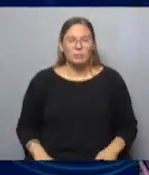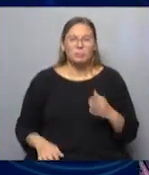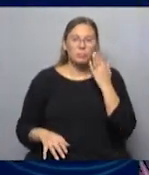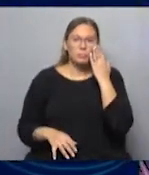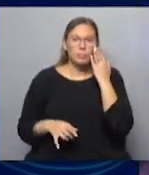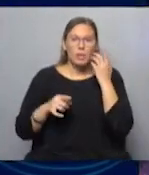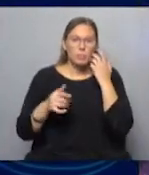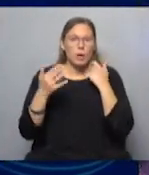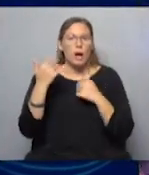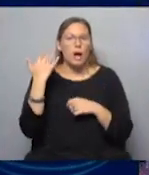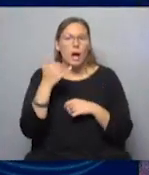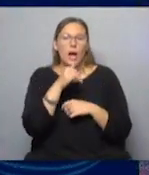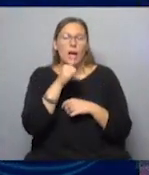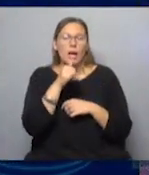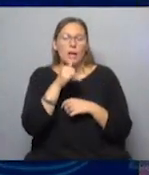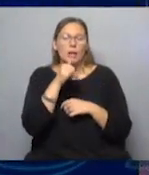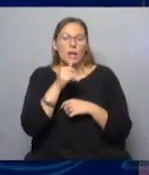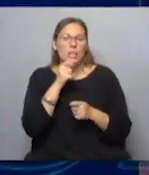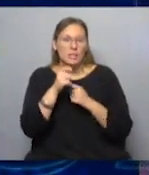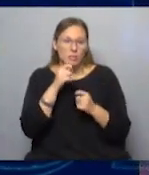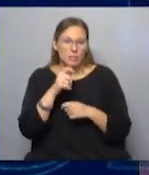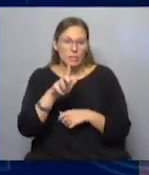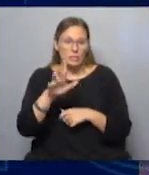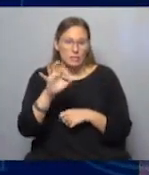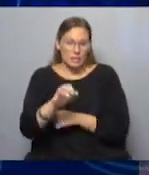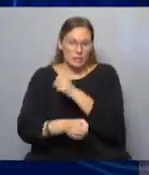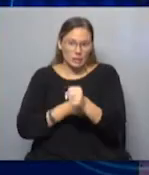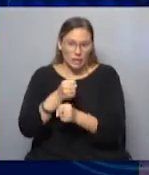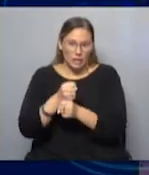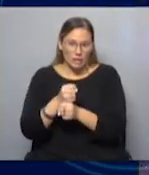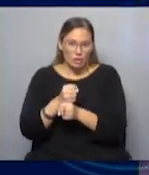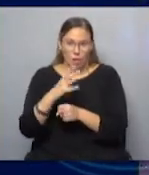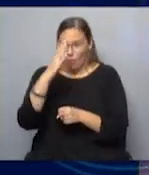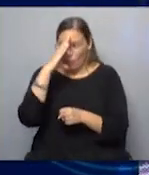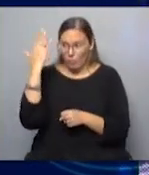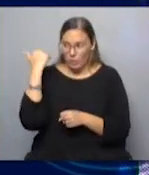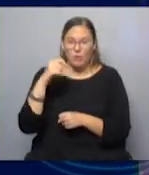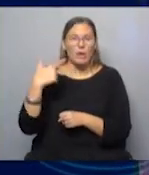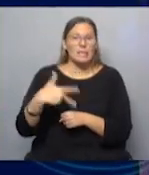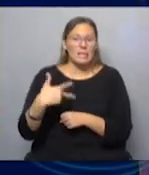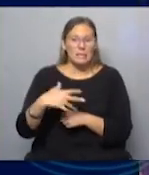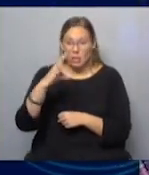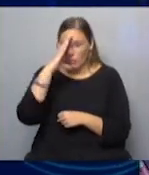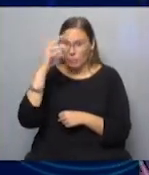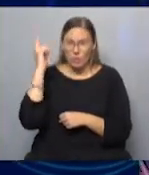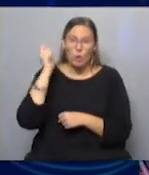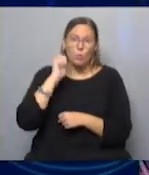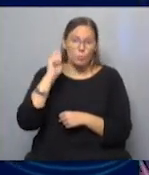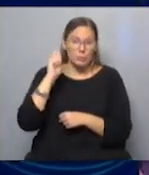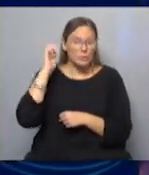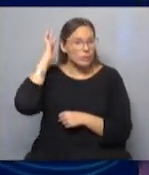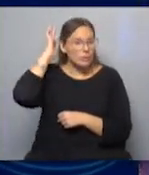habladas en un momento en una entrevista que cumpliste 70 años en febrero el 3 de febrero y 13 de febrero y